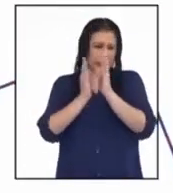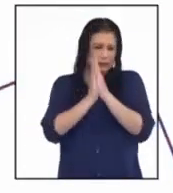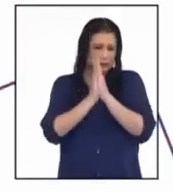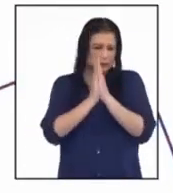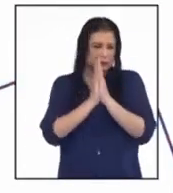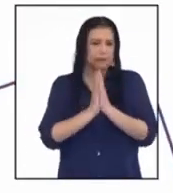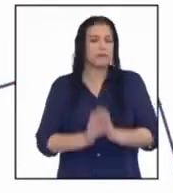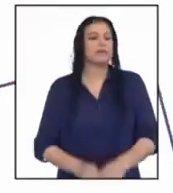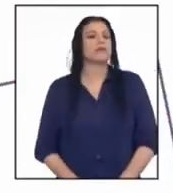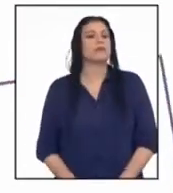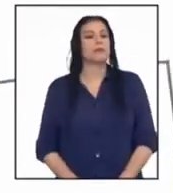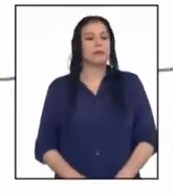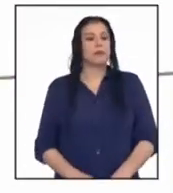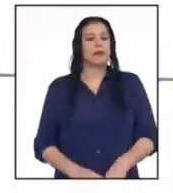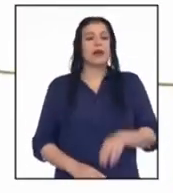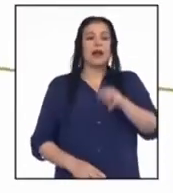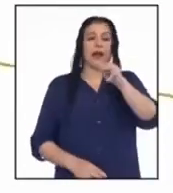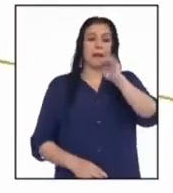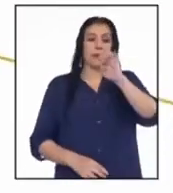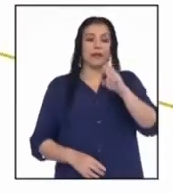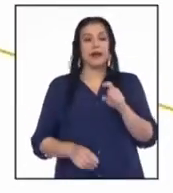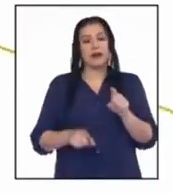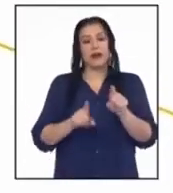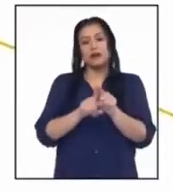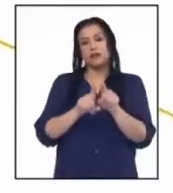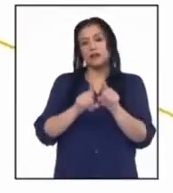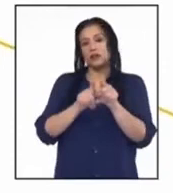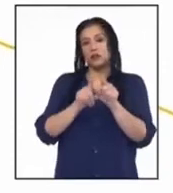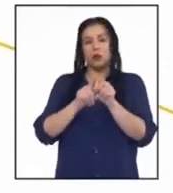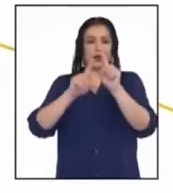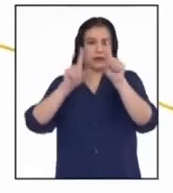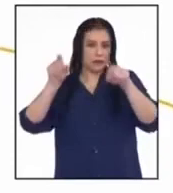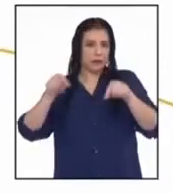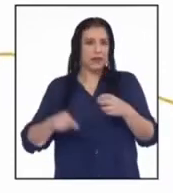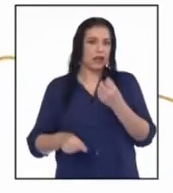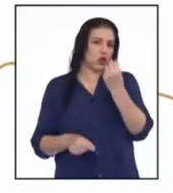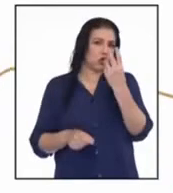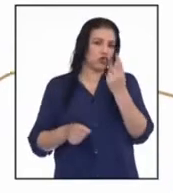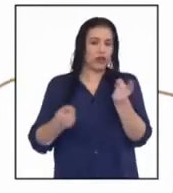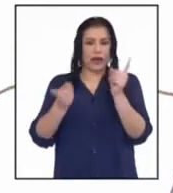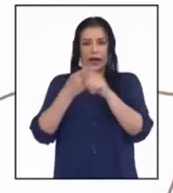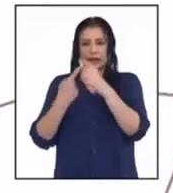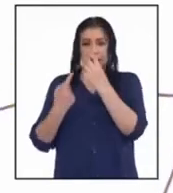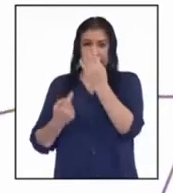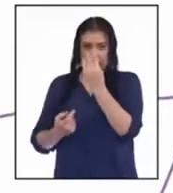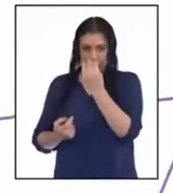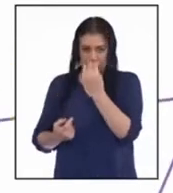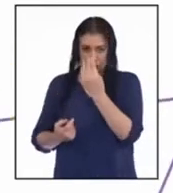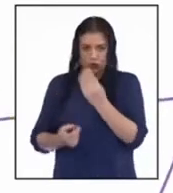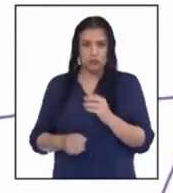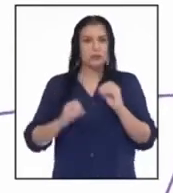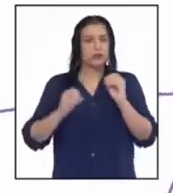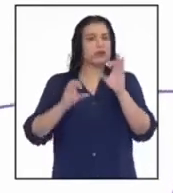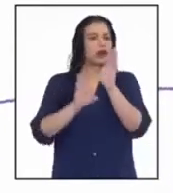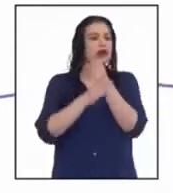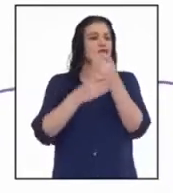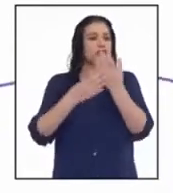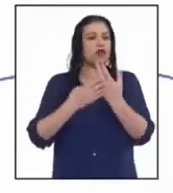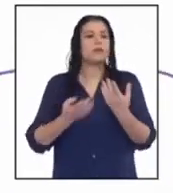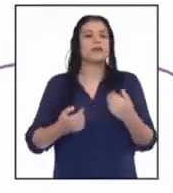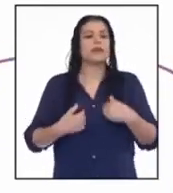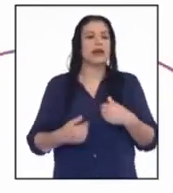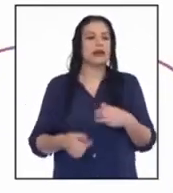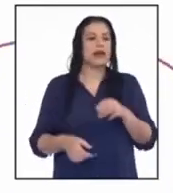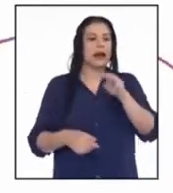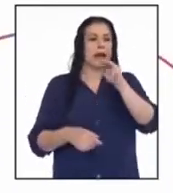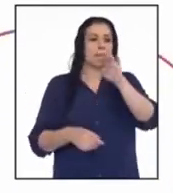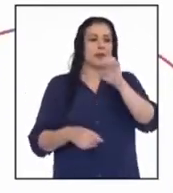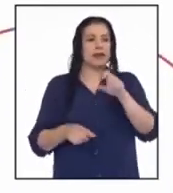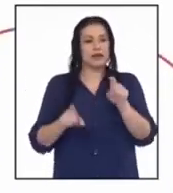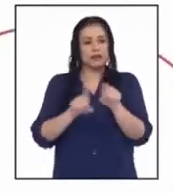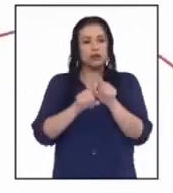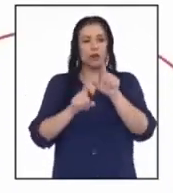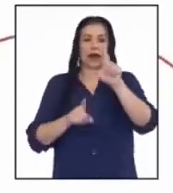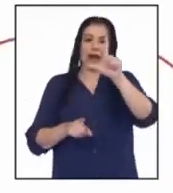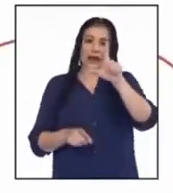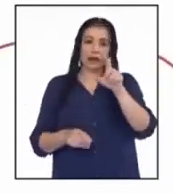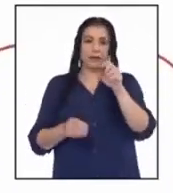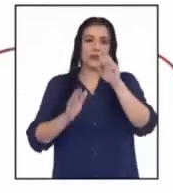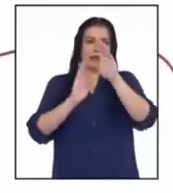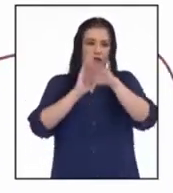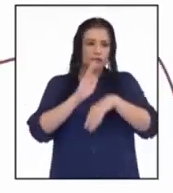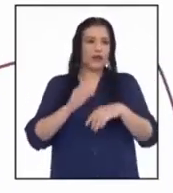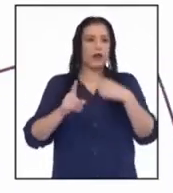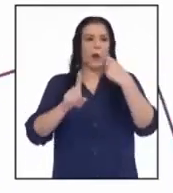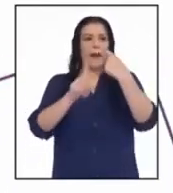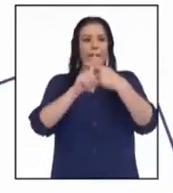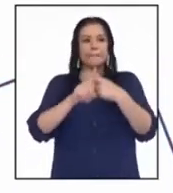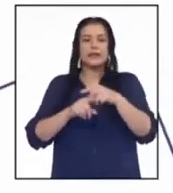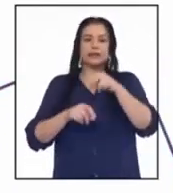profesora. La clase mediana es el intervalo que va de 12 a 14. Aplicando la fórmula tendría que la mediana es igual al límite inferior más